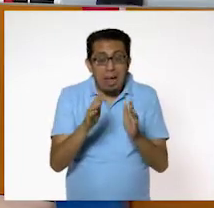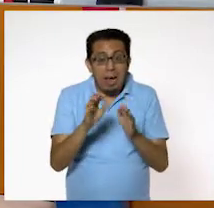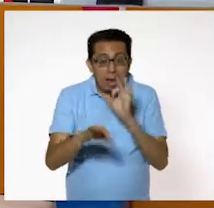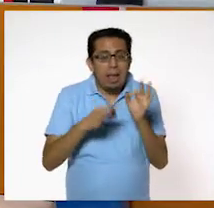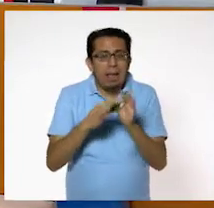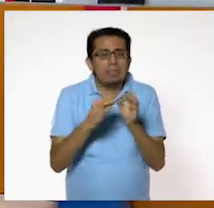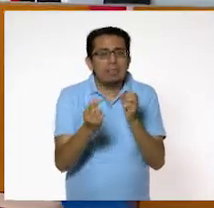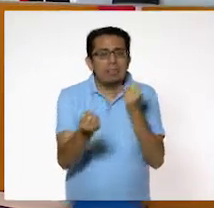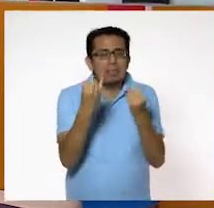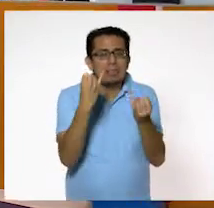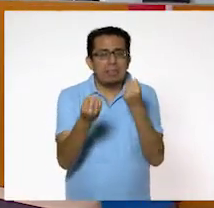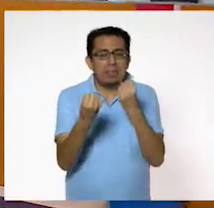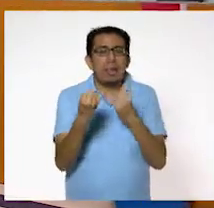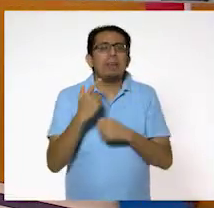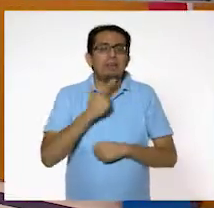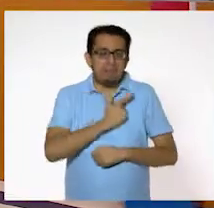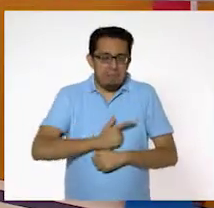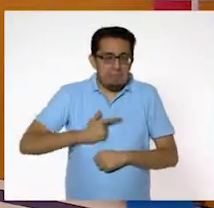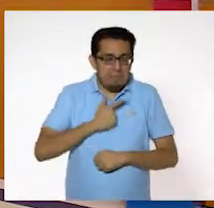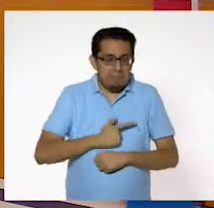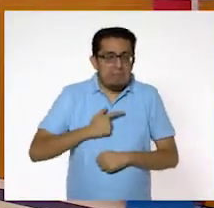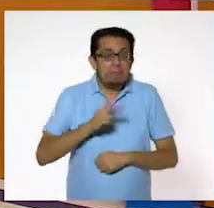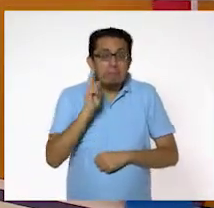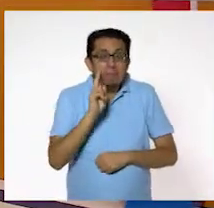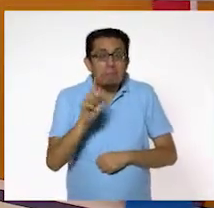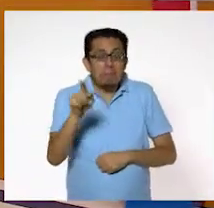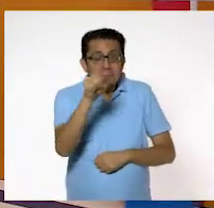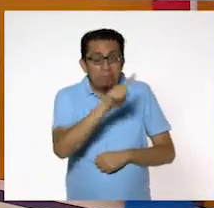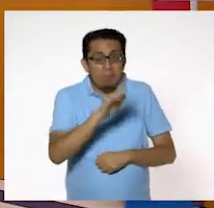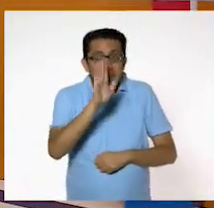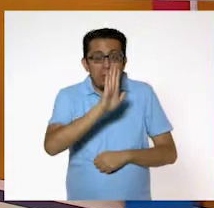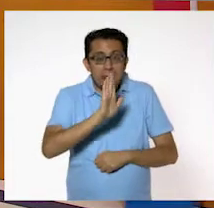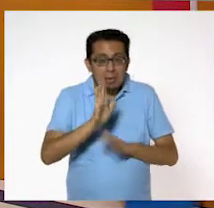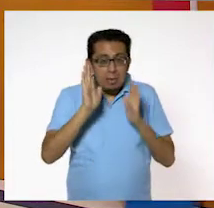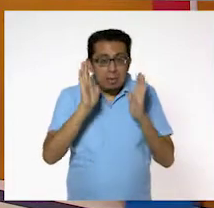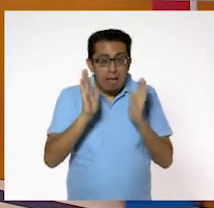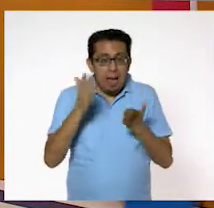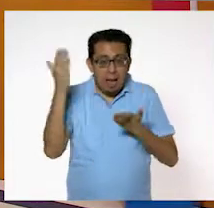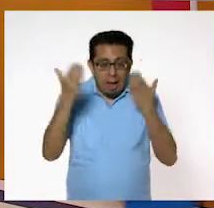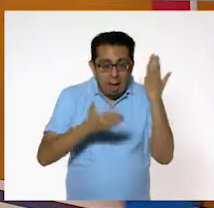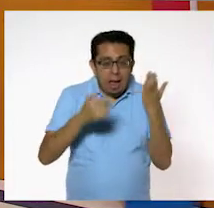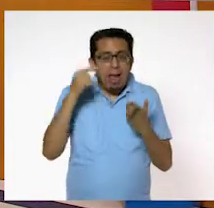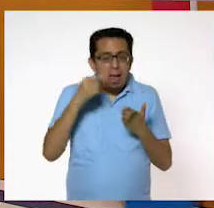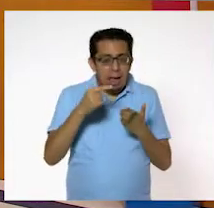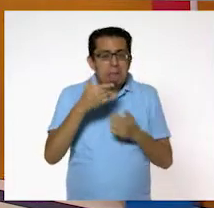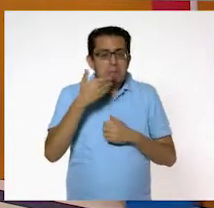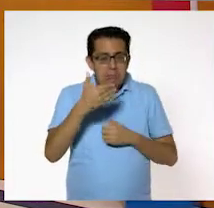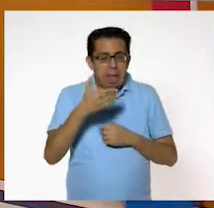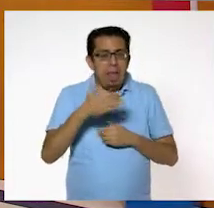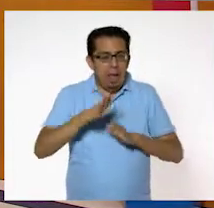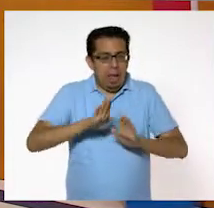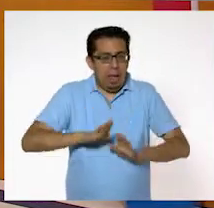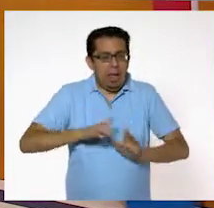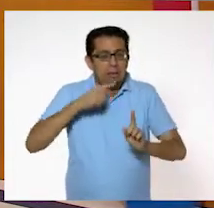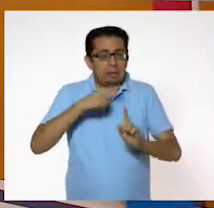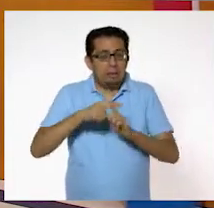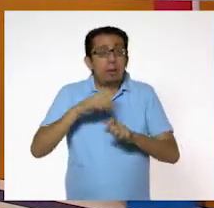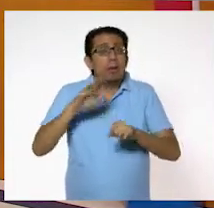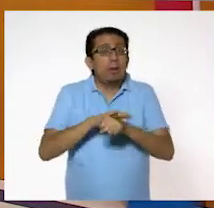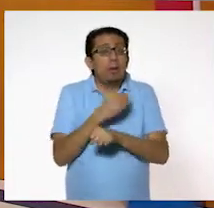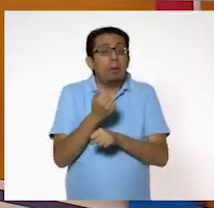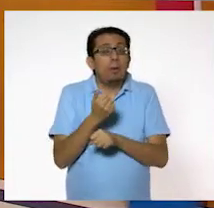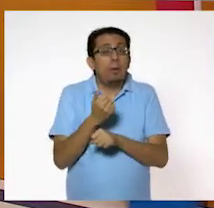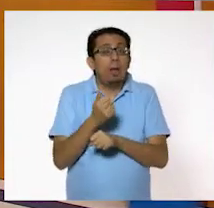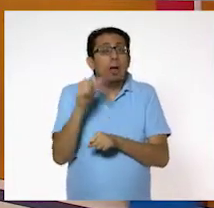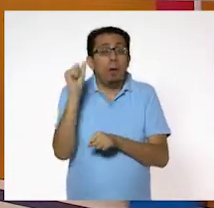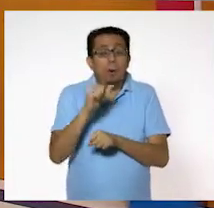qué bueno! Me da mucho gusto escuchar que ya estamos aquí, que estamos con toda la actitud. Porque, como lo decía Mariana, hoy tenemos una